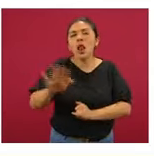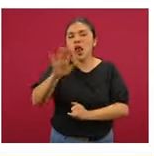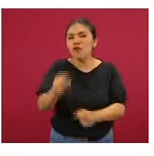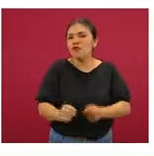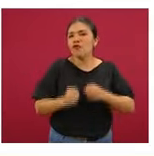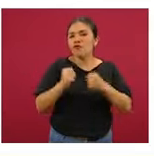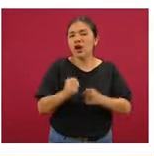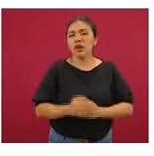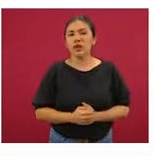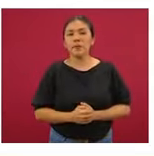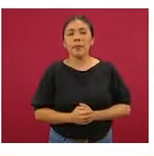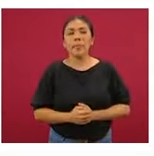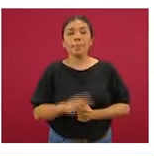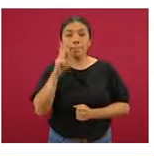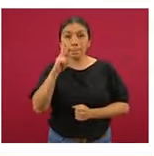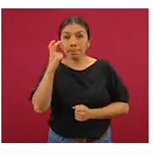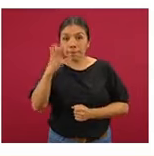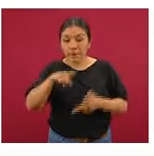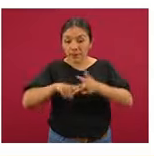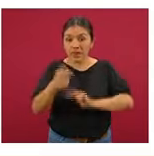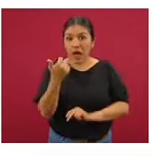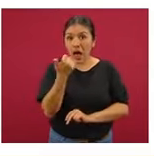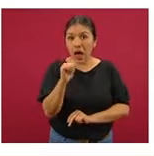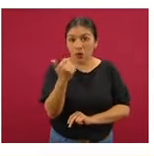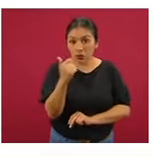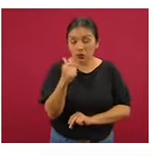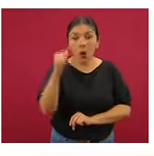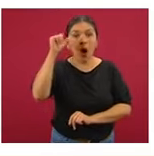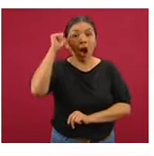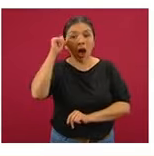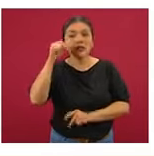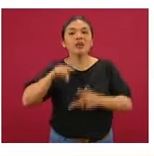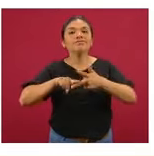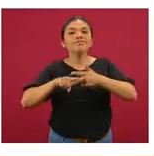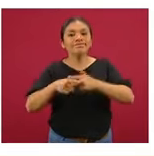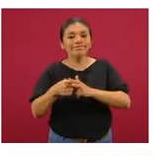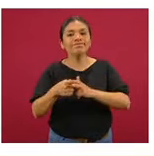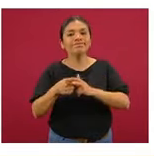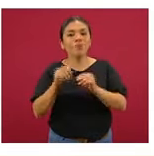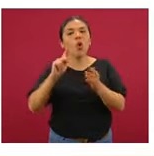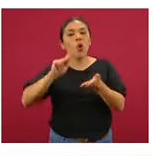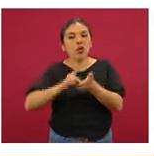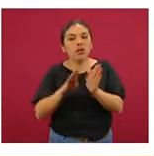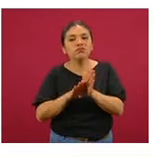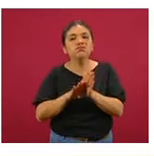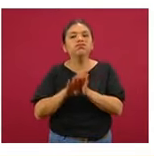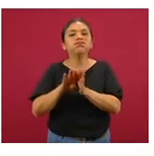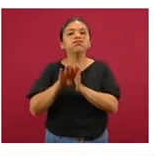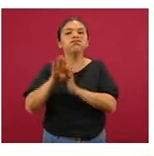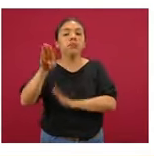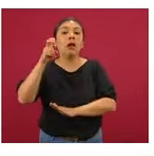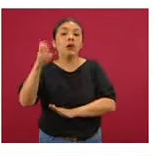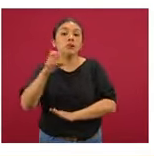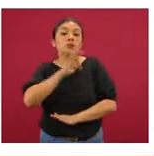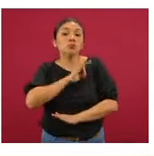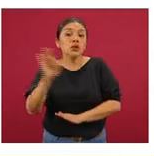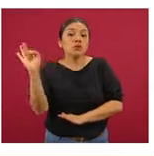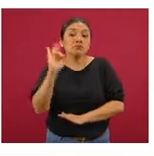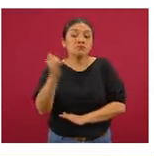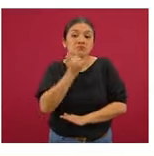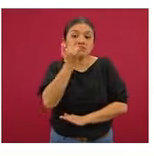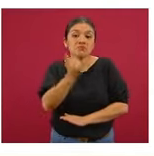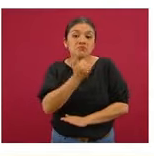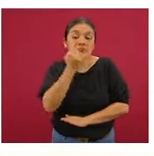magnitud. Vemos cómo a partir aquí de agosto, Asia empieza un poco a despegar y esto podría en su momento generar también